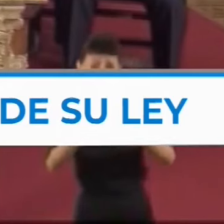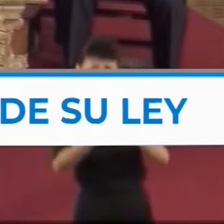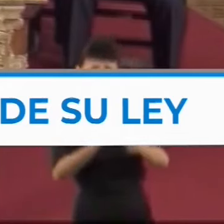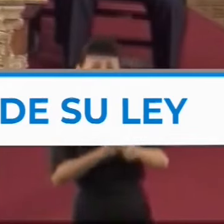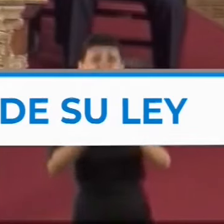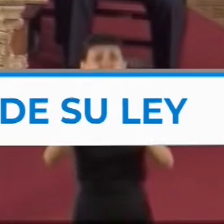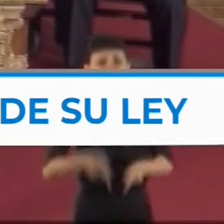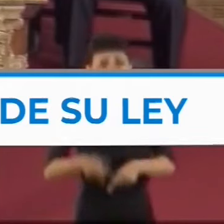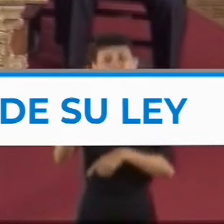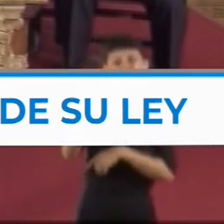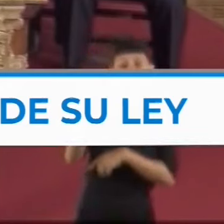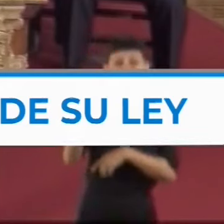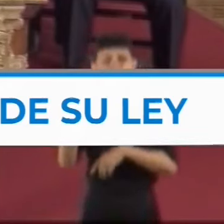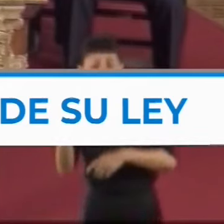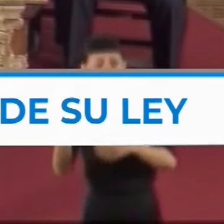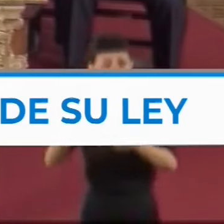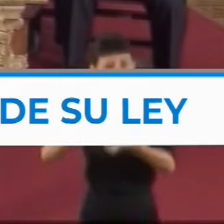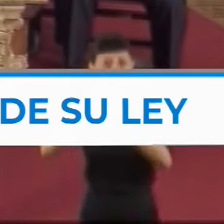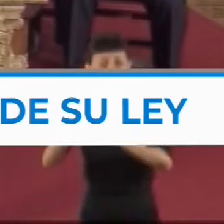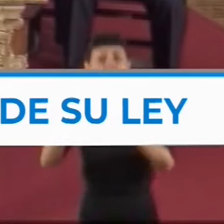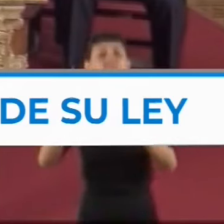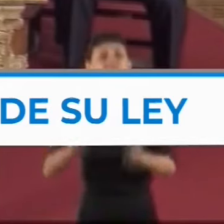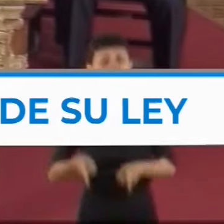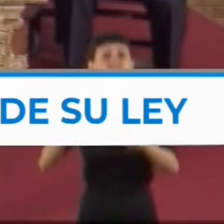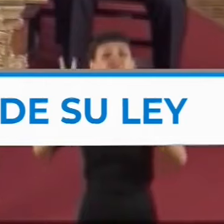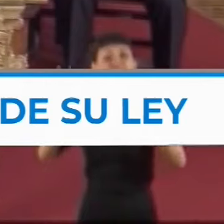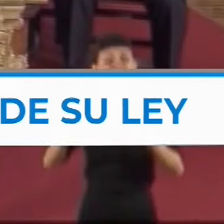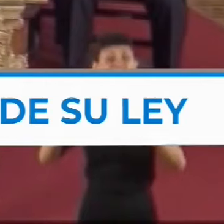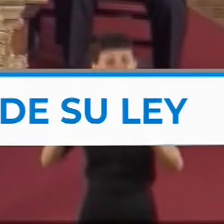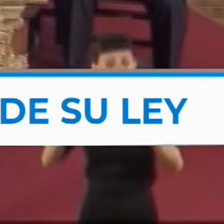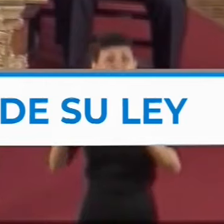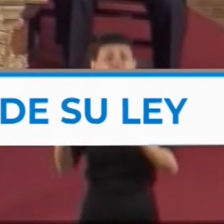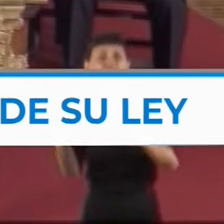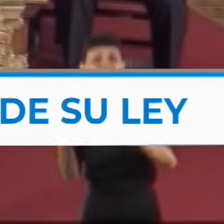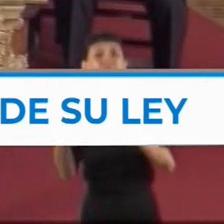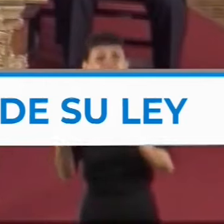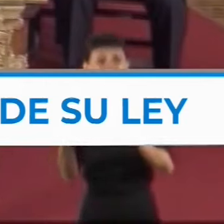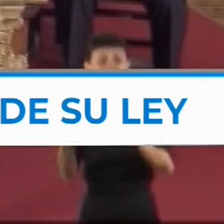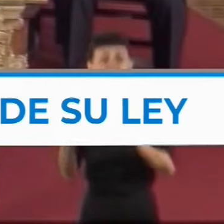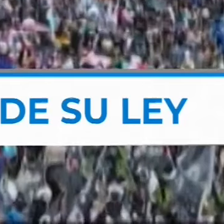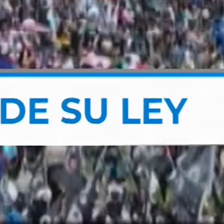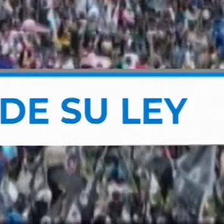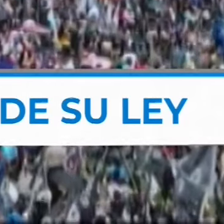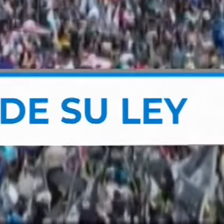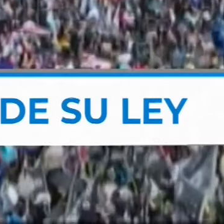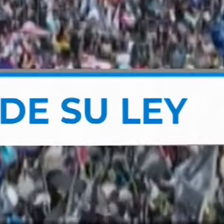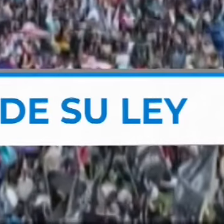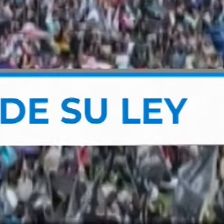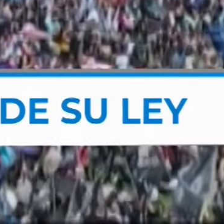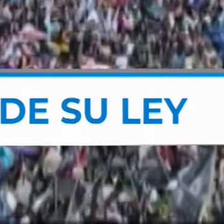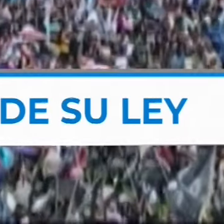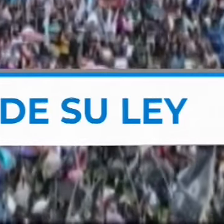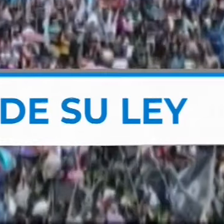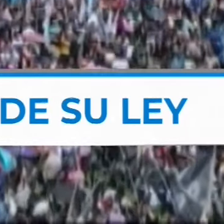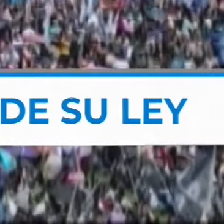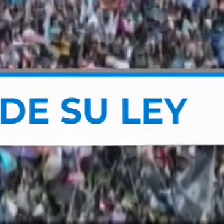privatizar, ahora solo hay 18, y excluye gigantes estatales como la petrolera YPF, que es la petrolera estatal del gobierno